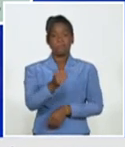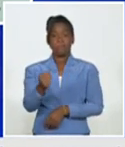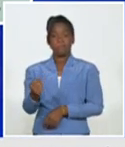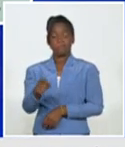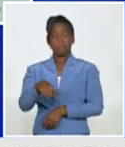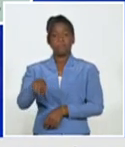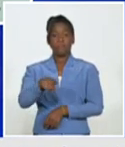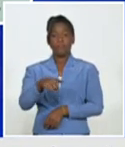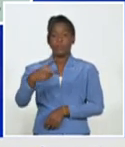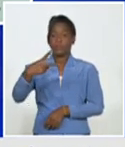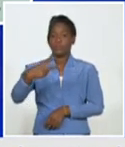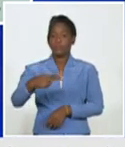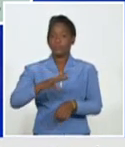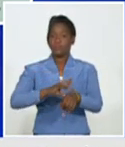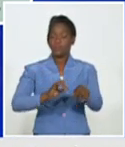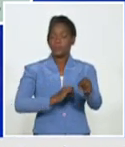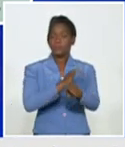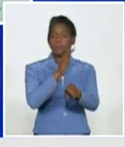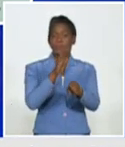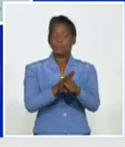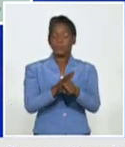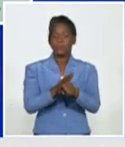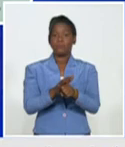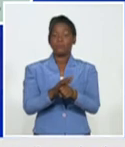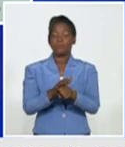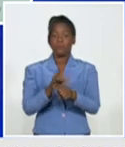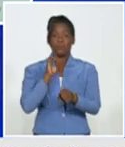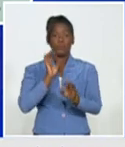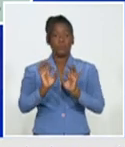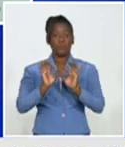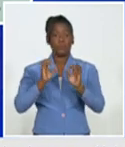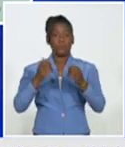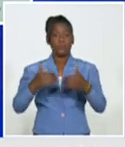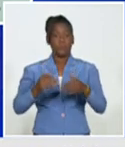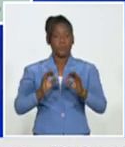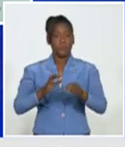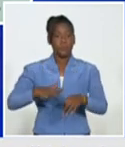realmente no se incremente más la transmisión.